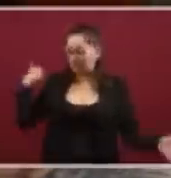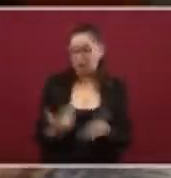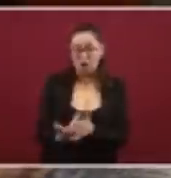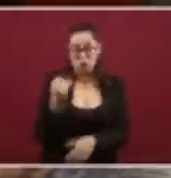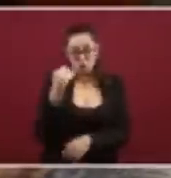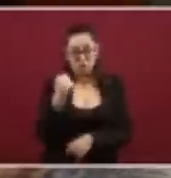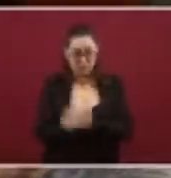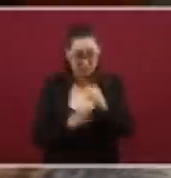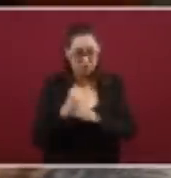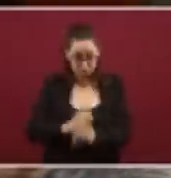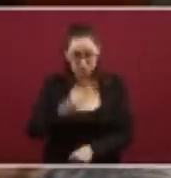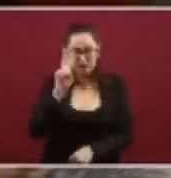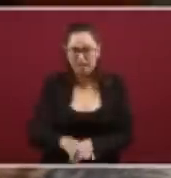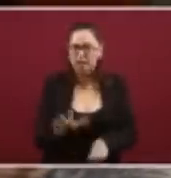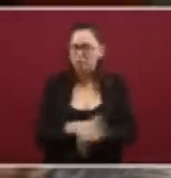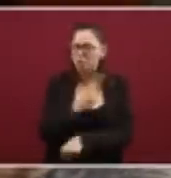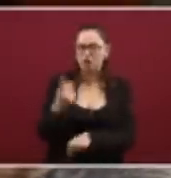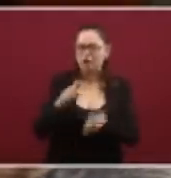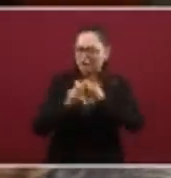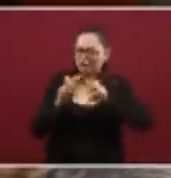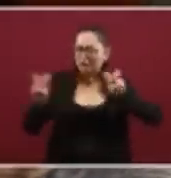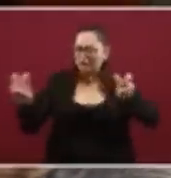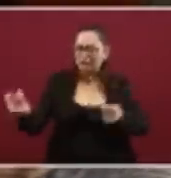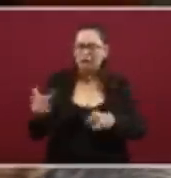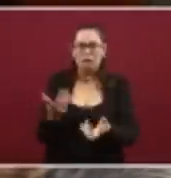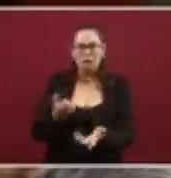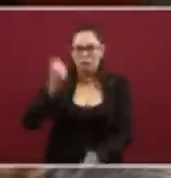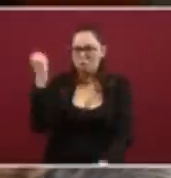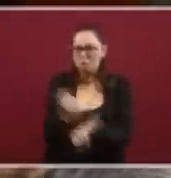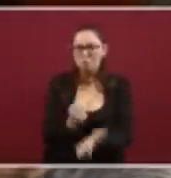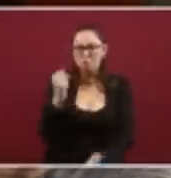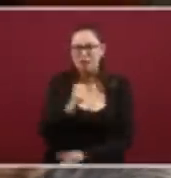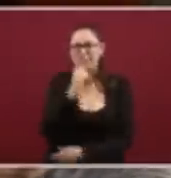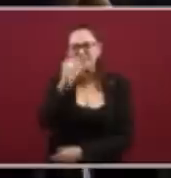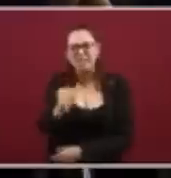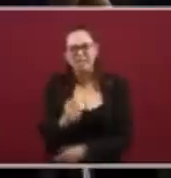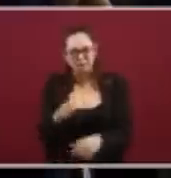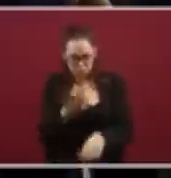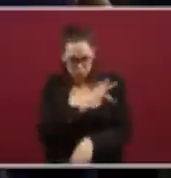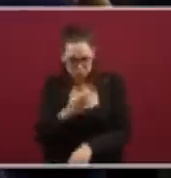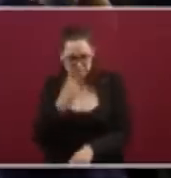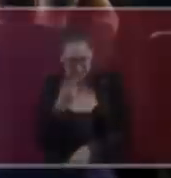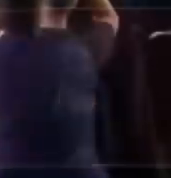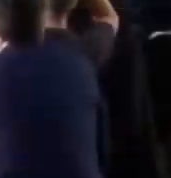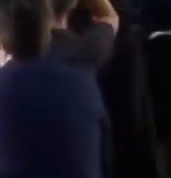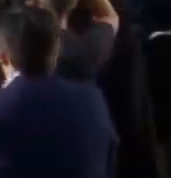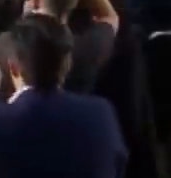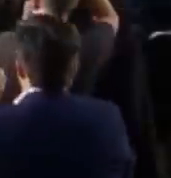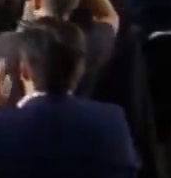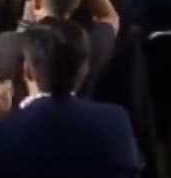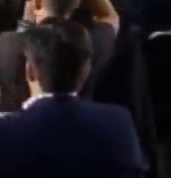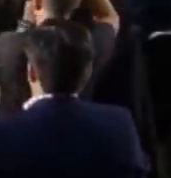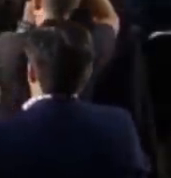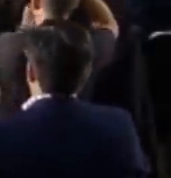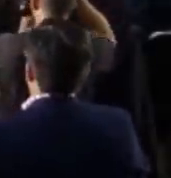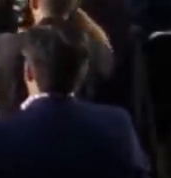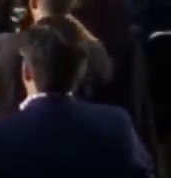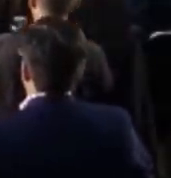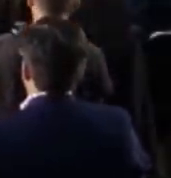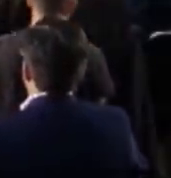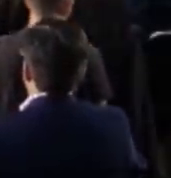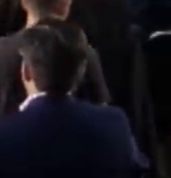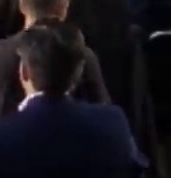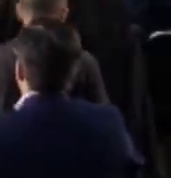ese hecho de por qué la corte en la corte se frenó ese proyecto de sentencia sobre los ojos sobre las